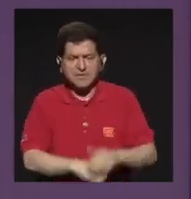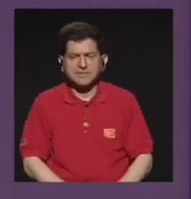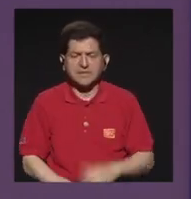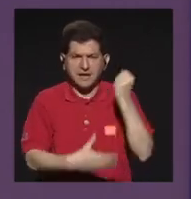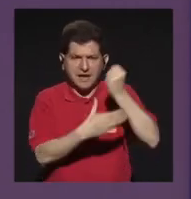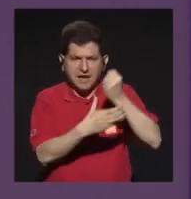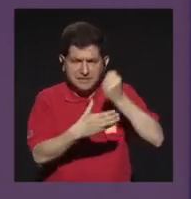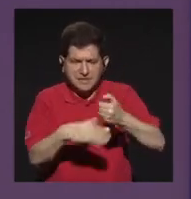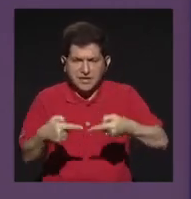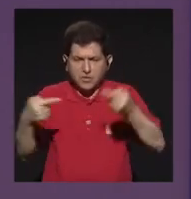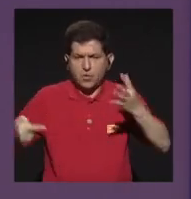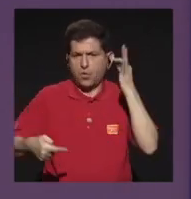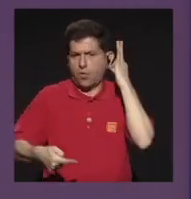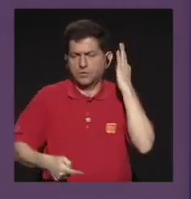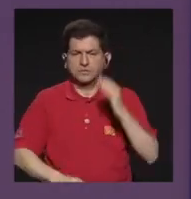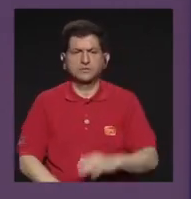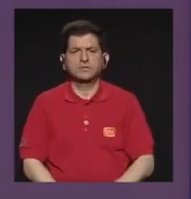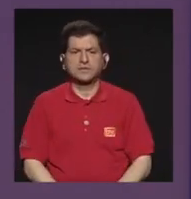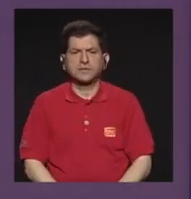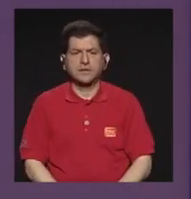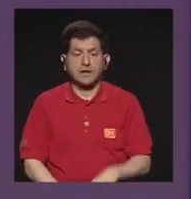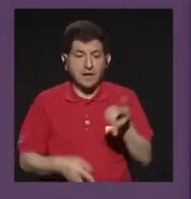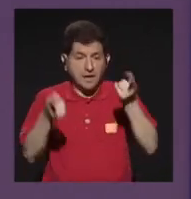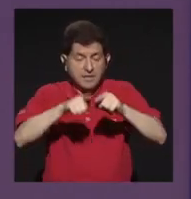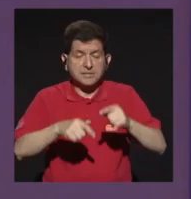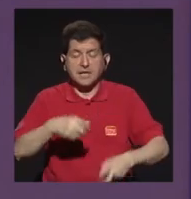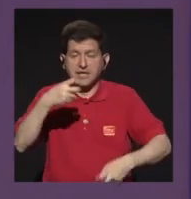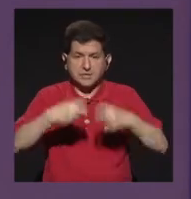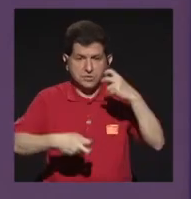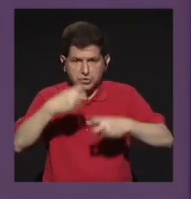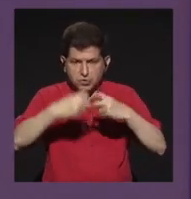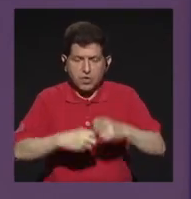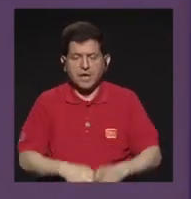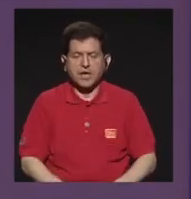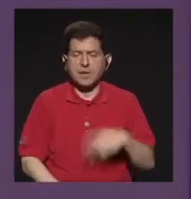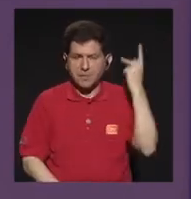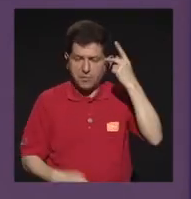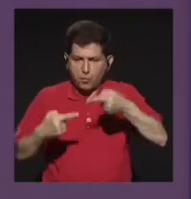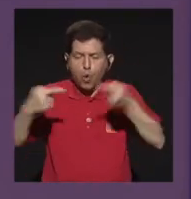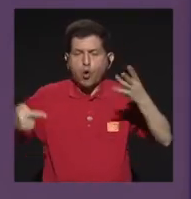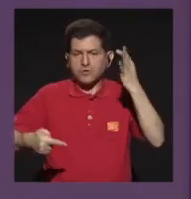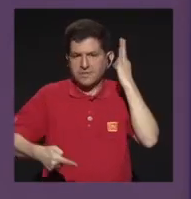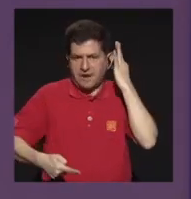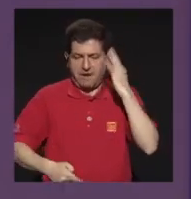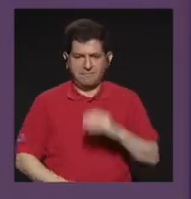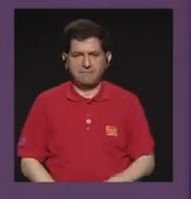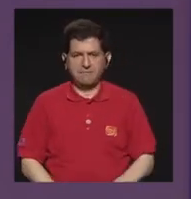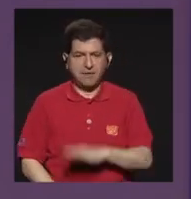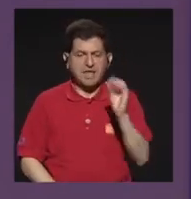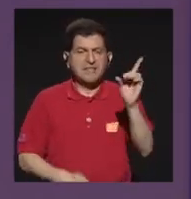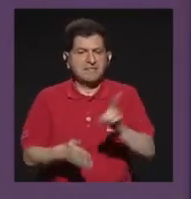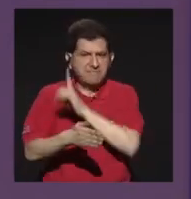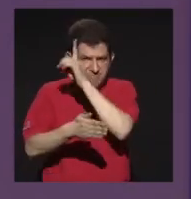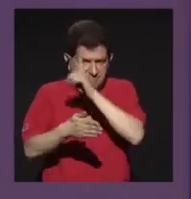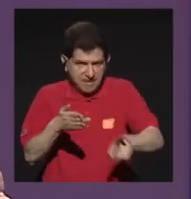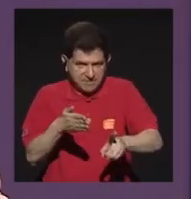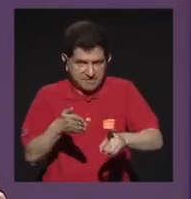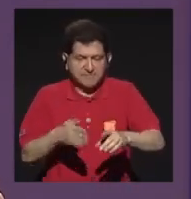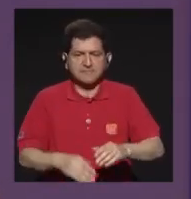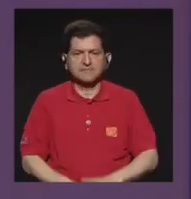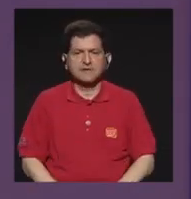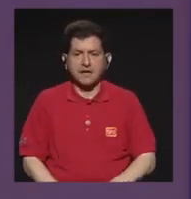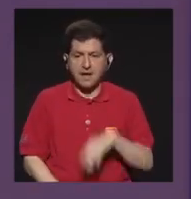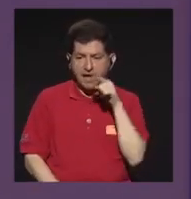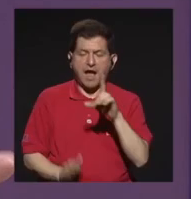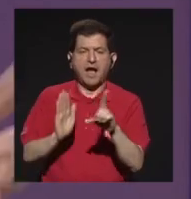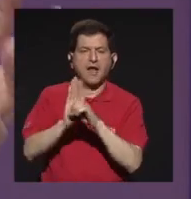femicidio como como un crimen político en contra de las mujeres y como una discriminación a